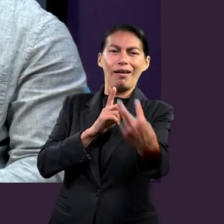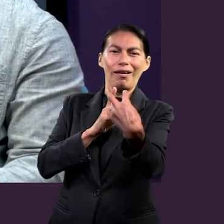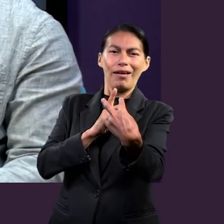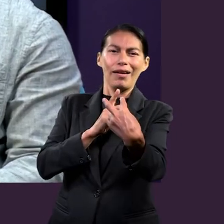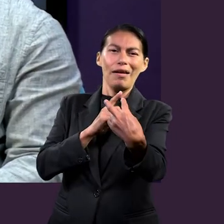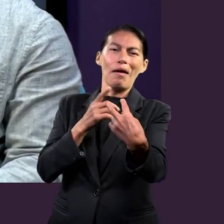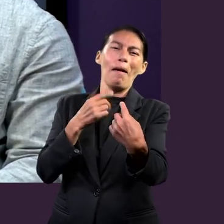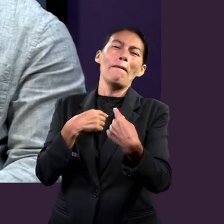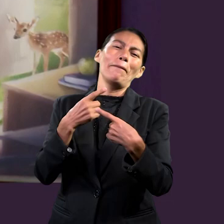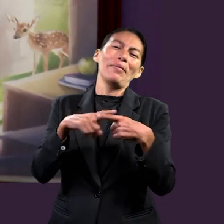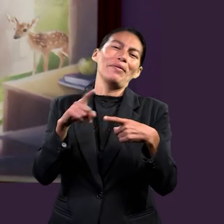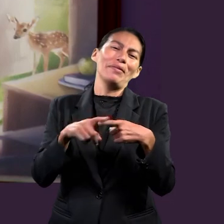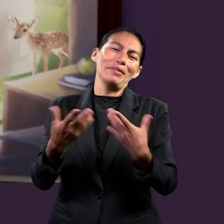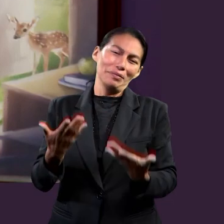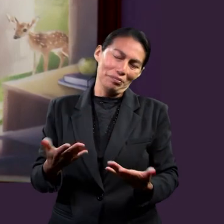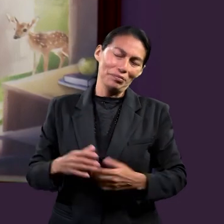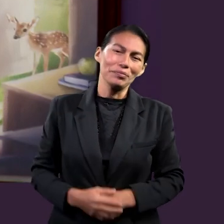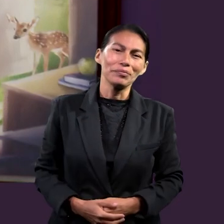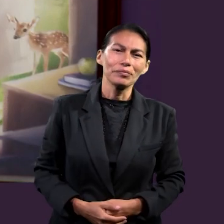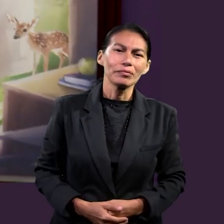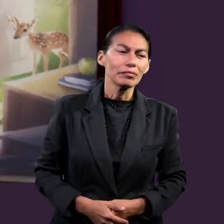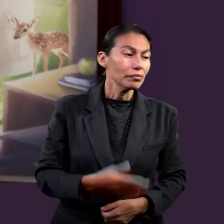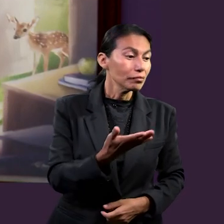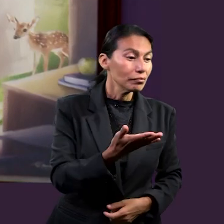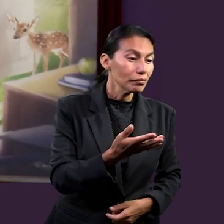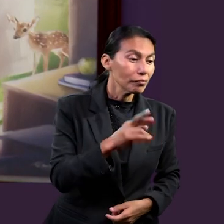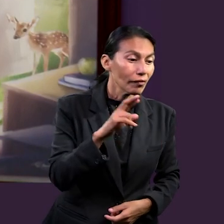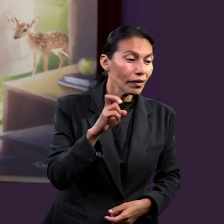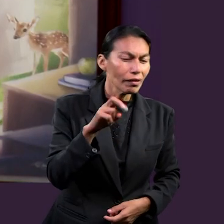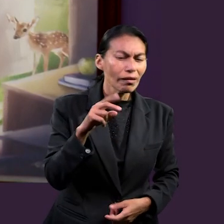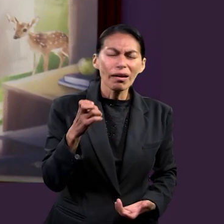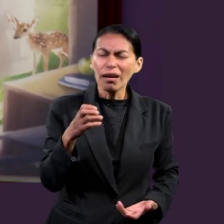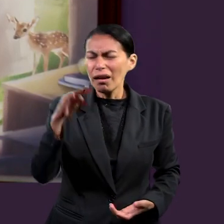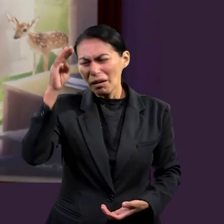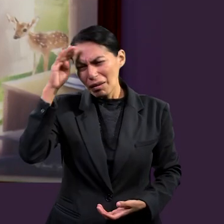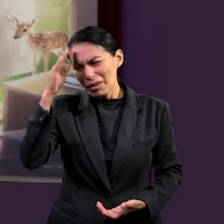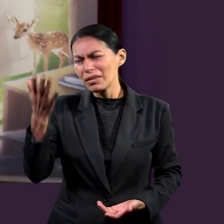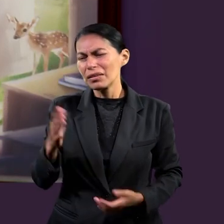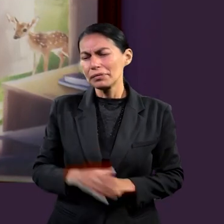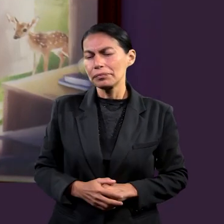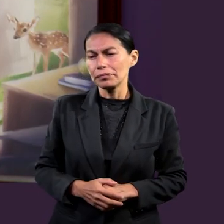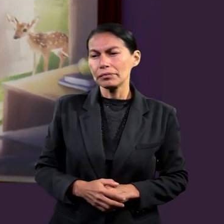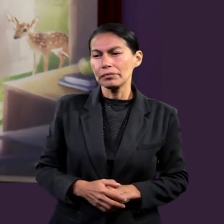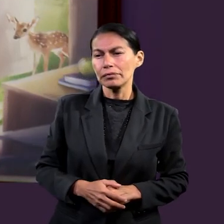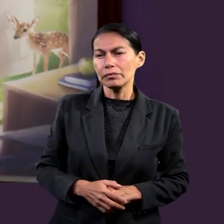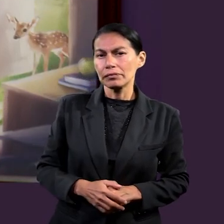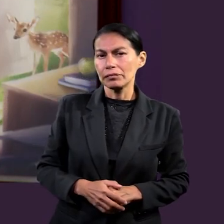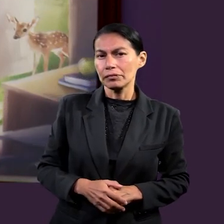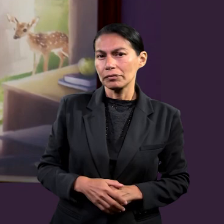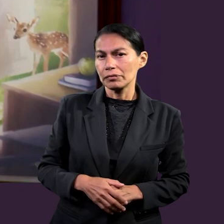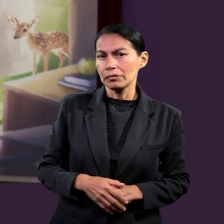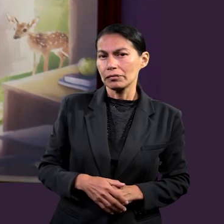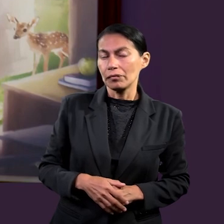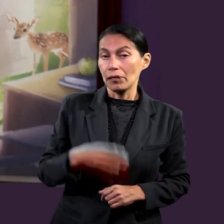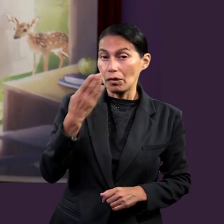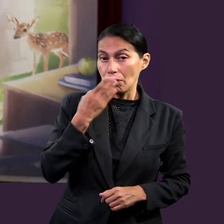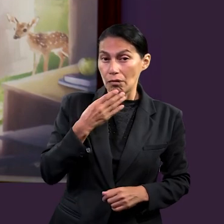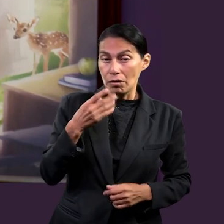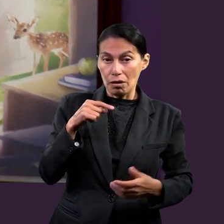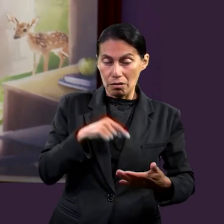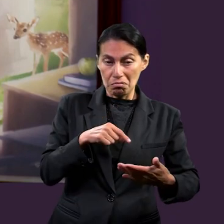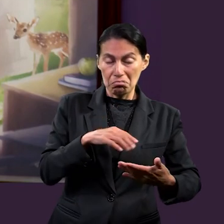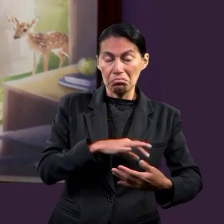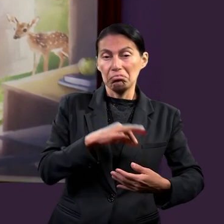Muy bien. ¿Con qué te quedas, René? Pues creo que, bueno, con el comentario, ¿no? Apropiarnos de las palabras que